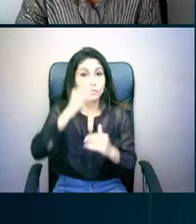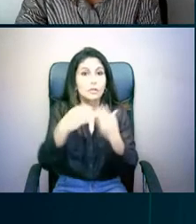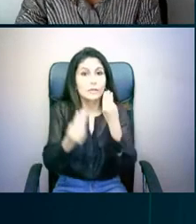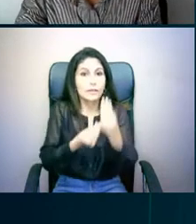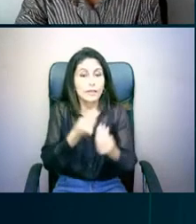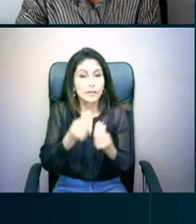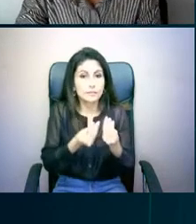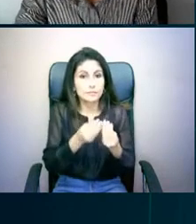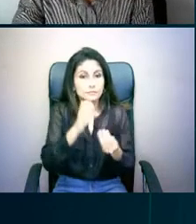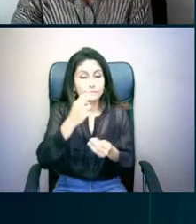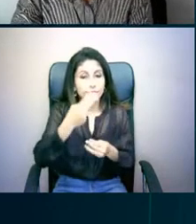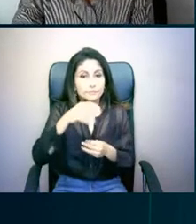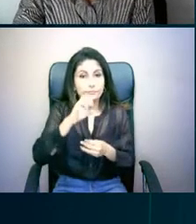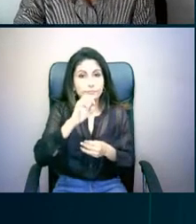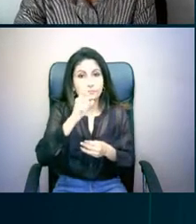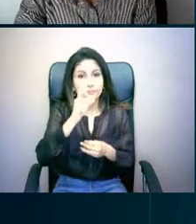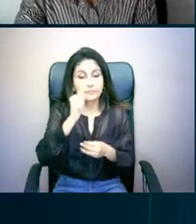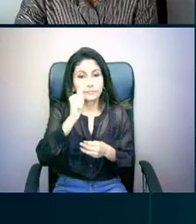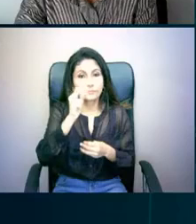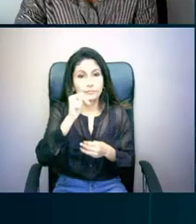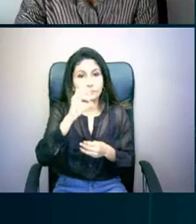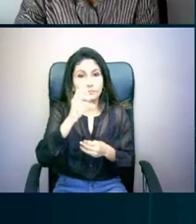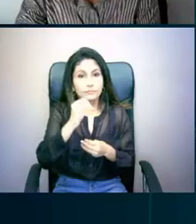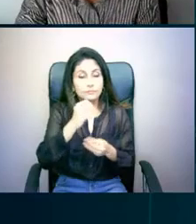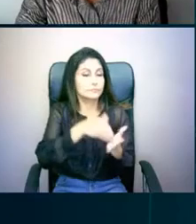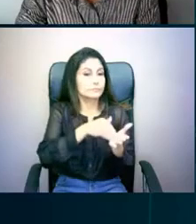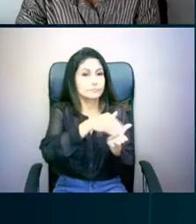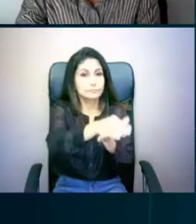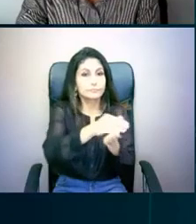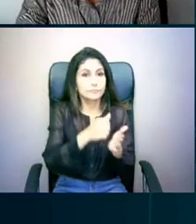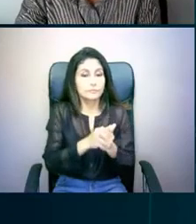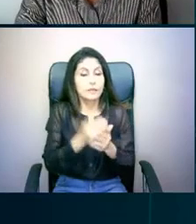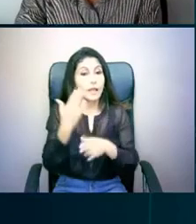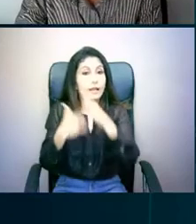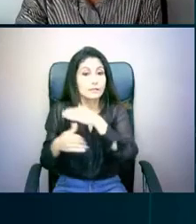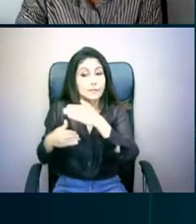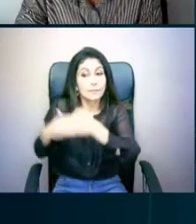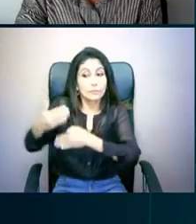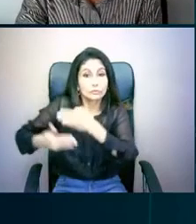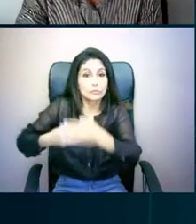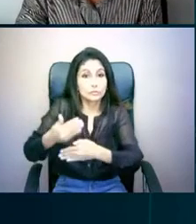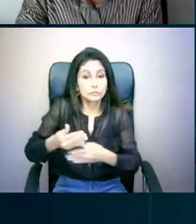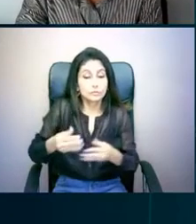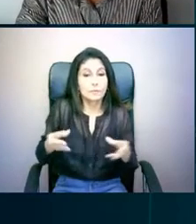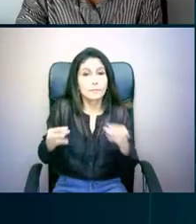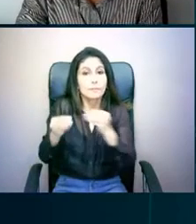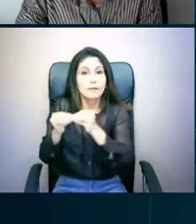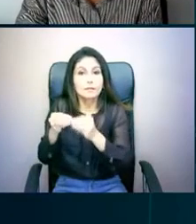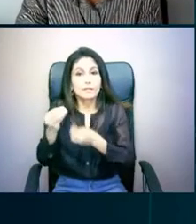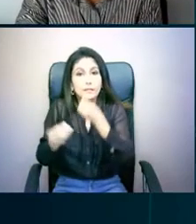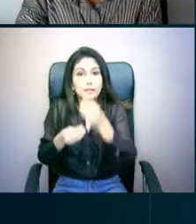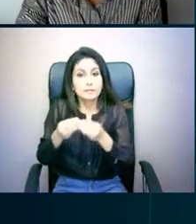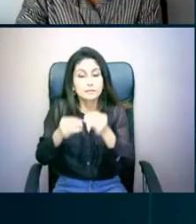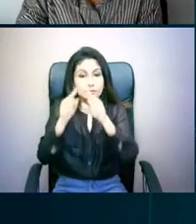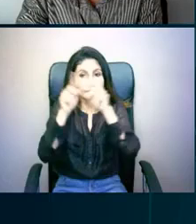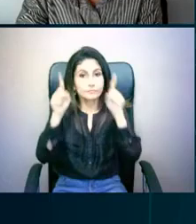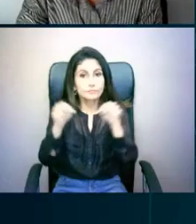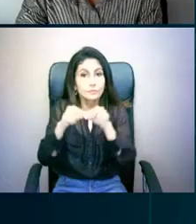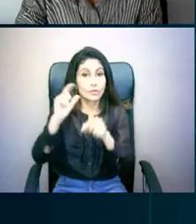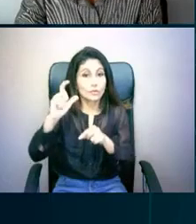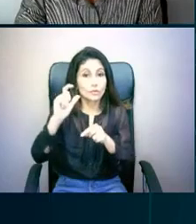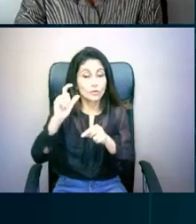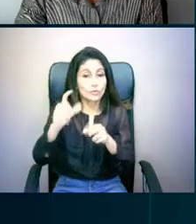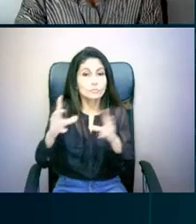que nos implicaría que al proceso que se tenía propuesto habría que añadirle esta unidad unitaria, esta operación